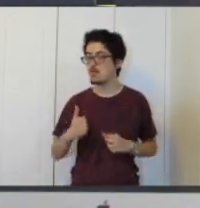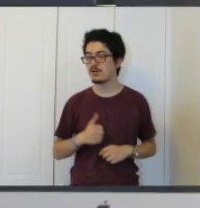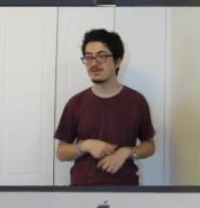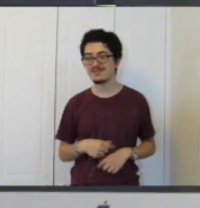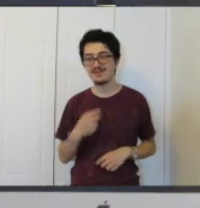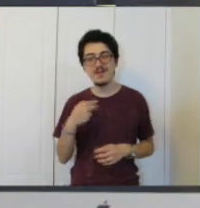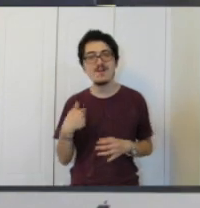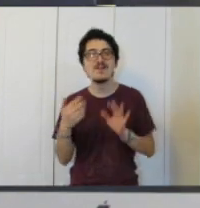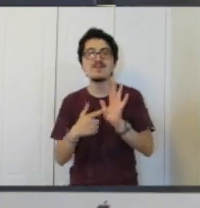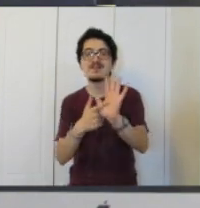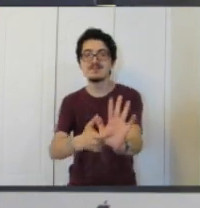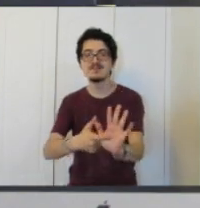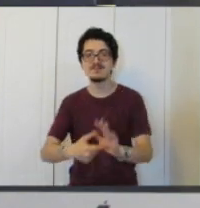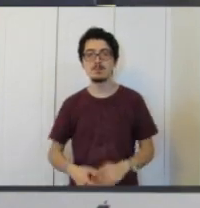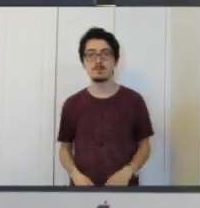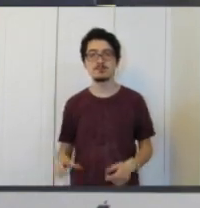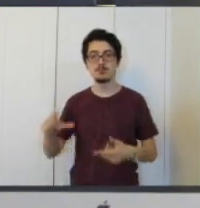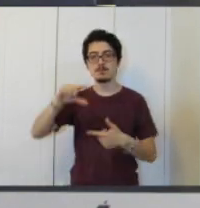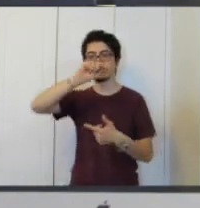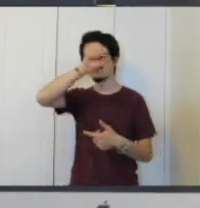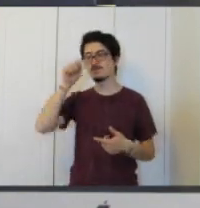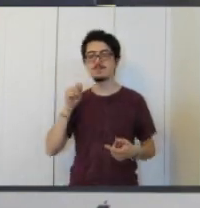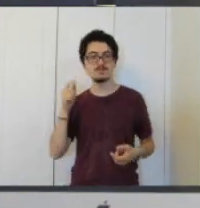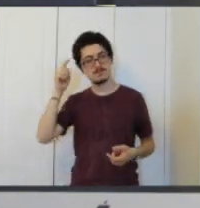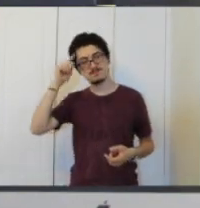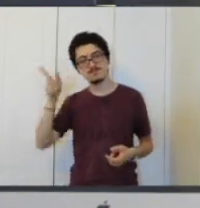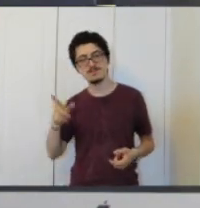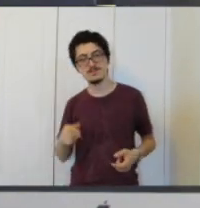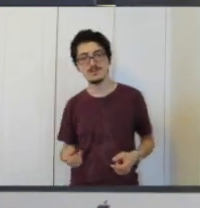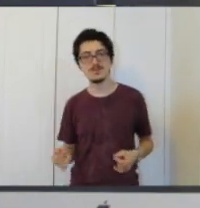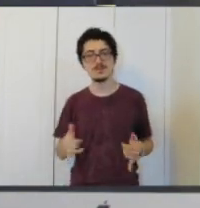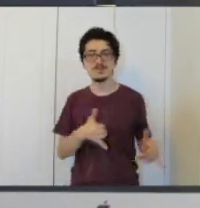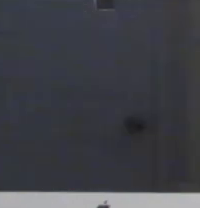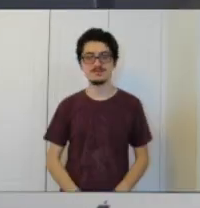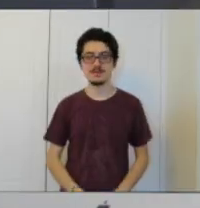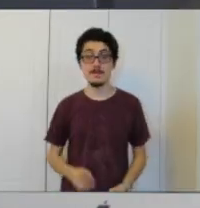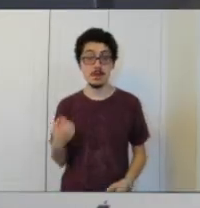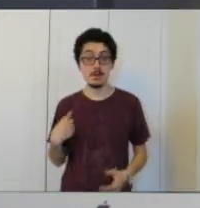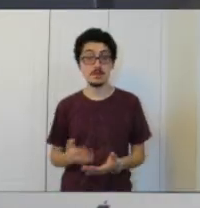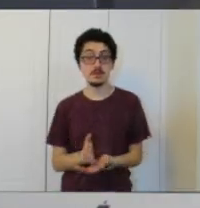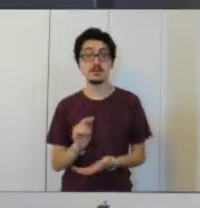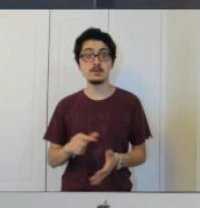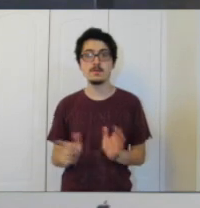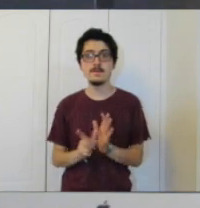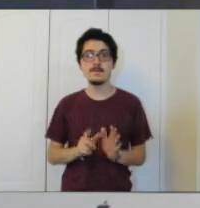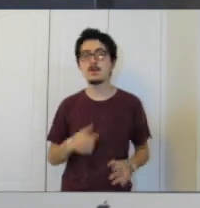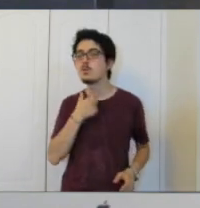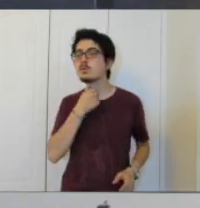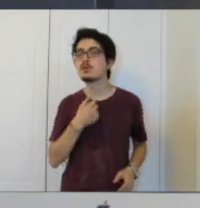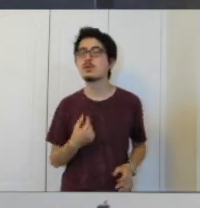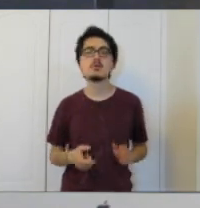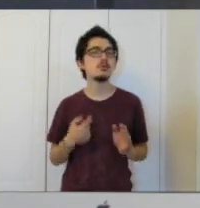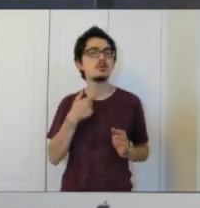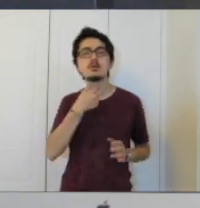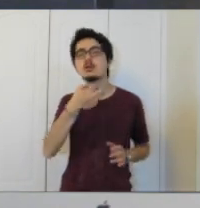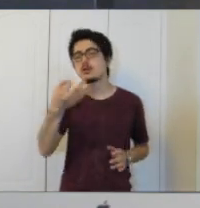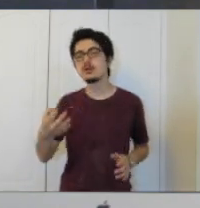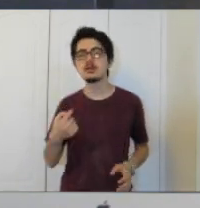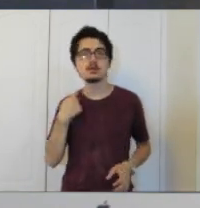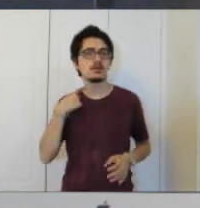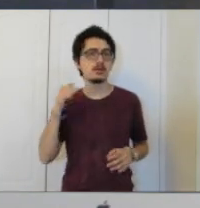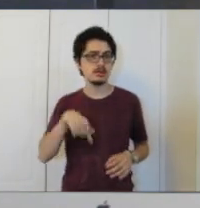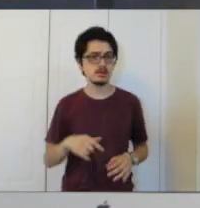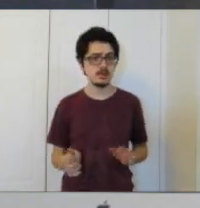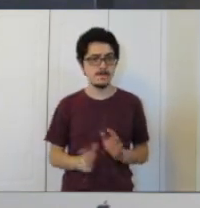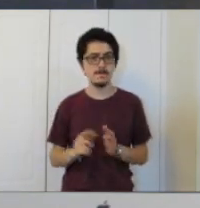olviden que cualquier cosa acá abajo me pueden dar sus comentarios, sugerencias y lo que les sea ocurra. Así que estén muy muy bien y nos vemos en el